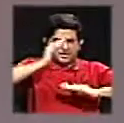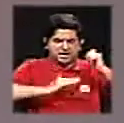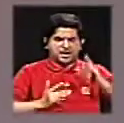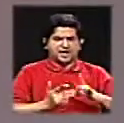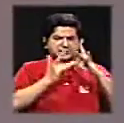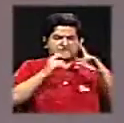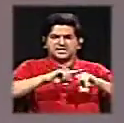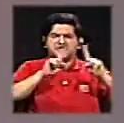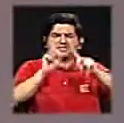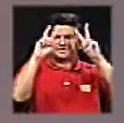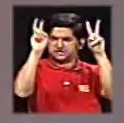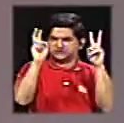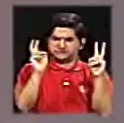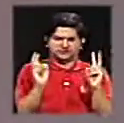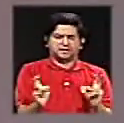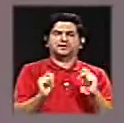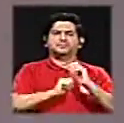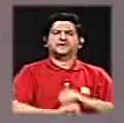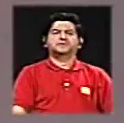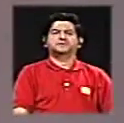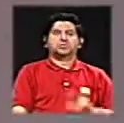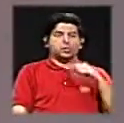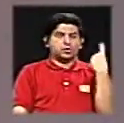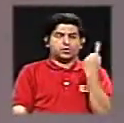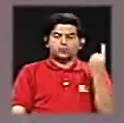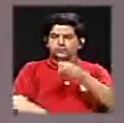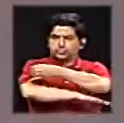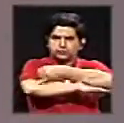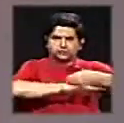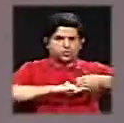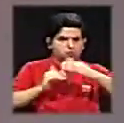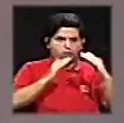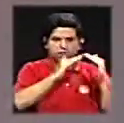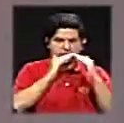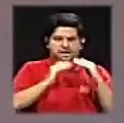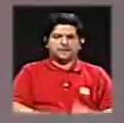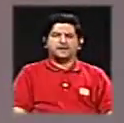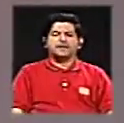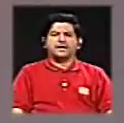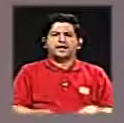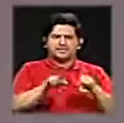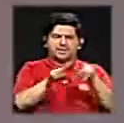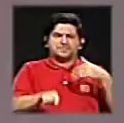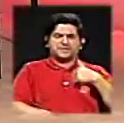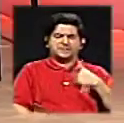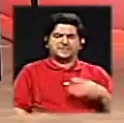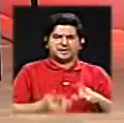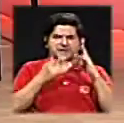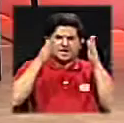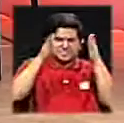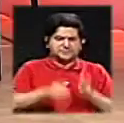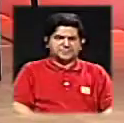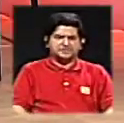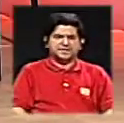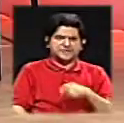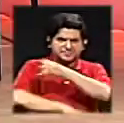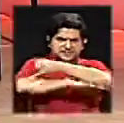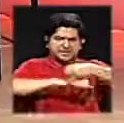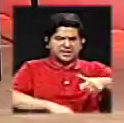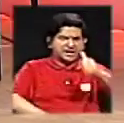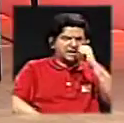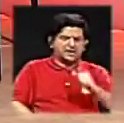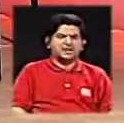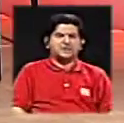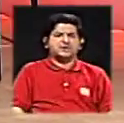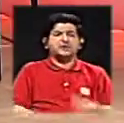especialistas en distintos temas, y no solo ingenieros civiles. Dentro de ingeniería civil tenemos hidrólogos, hidráulicos, en este caso de la Escuela de